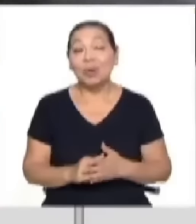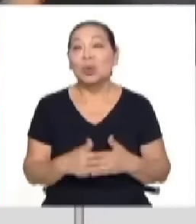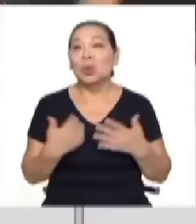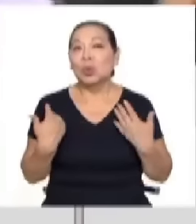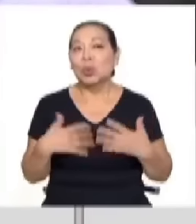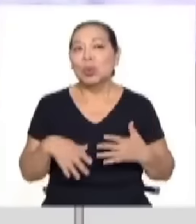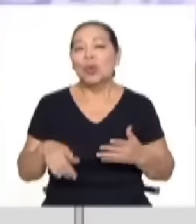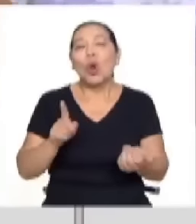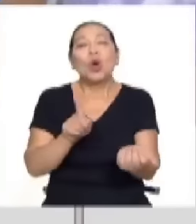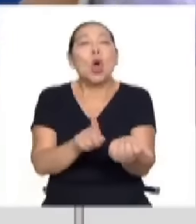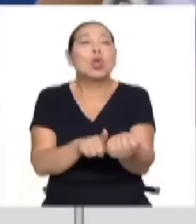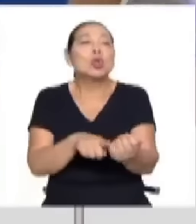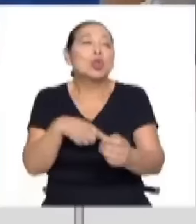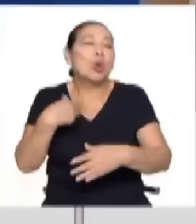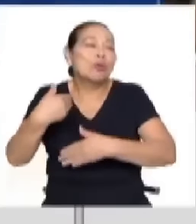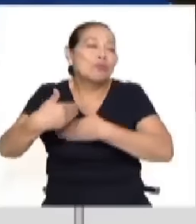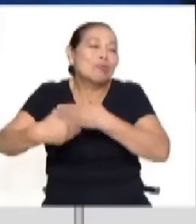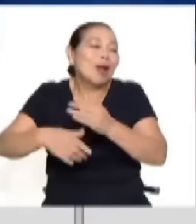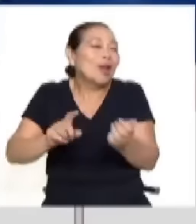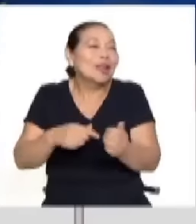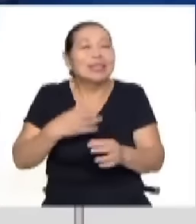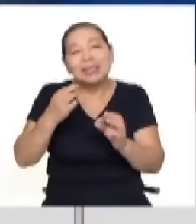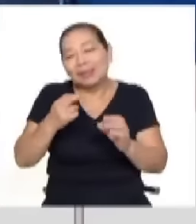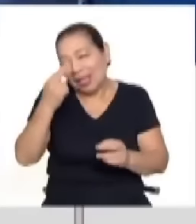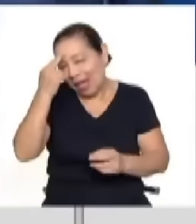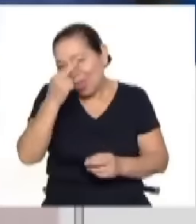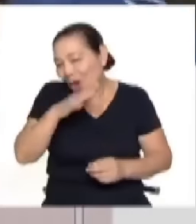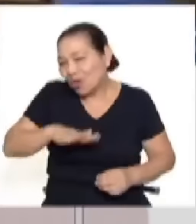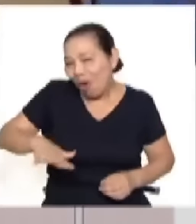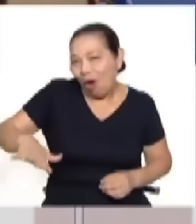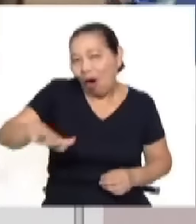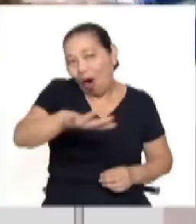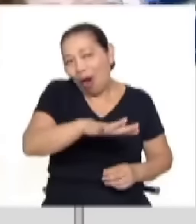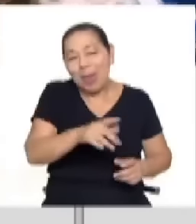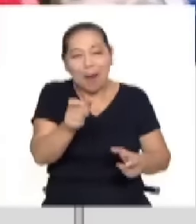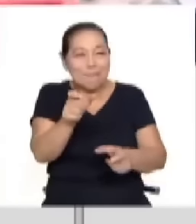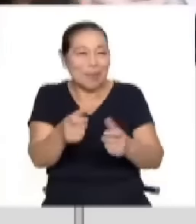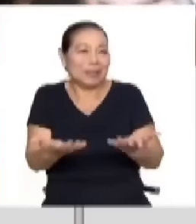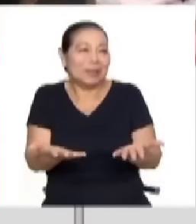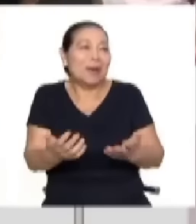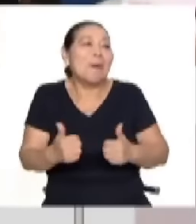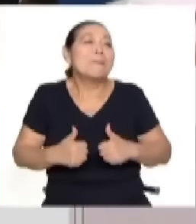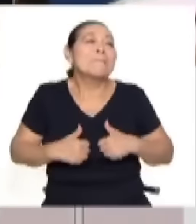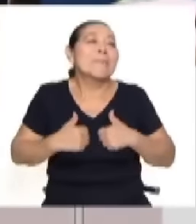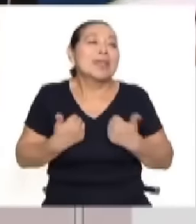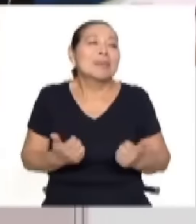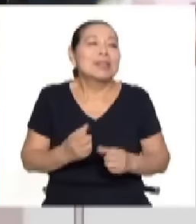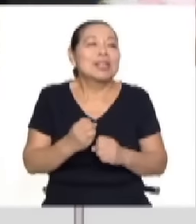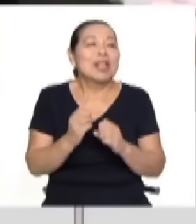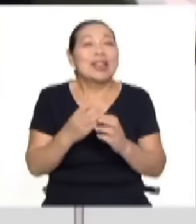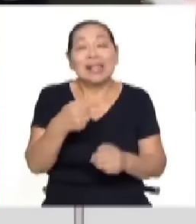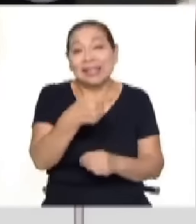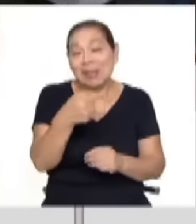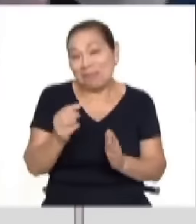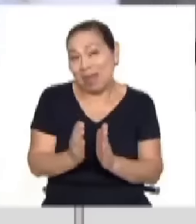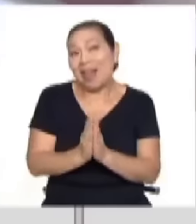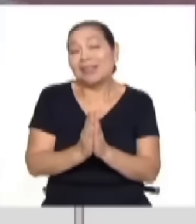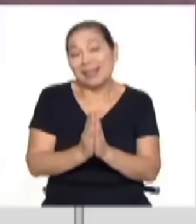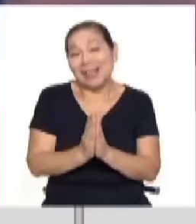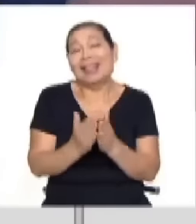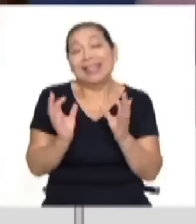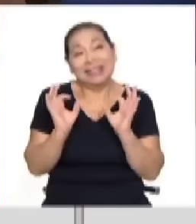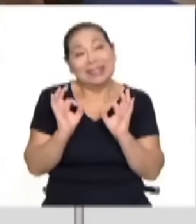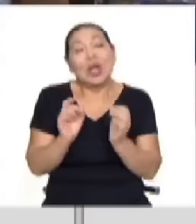un país de tradiciones, somos un país católico, ¿no?, que somos, que vivimos estos días de Semana Santa, y una